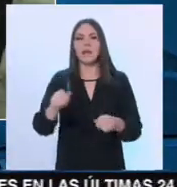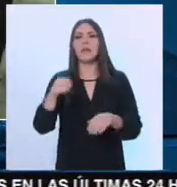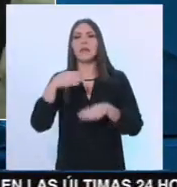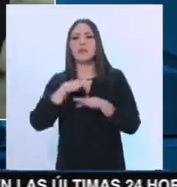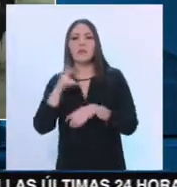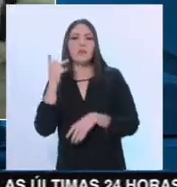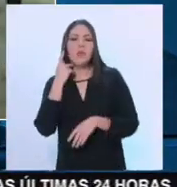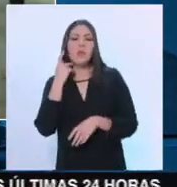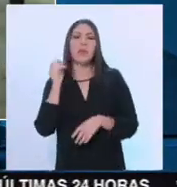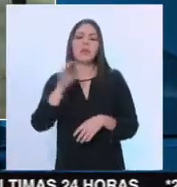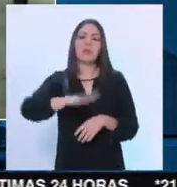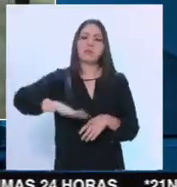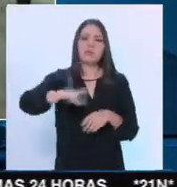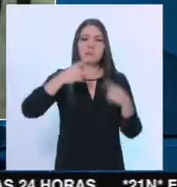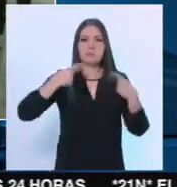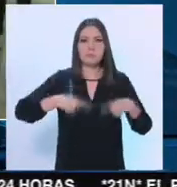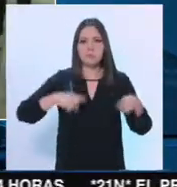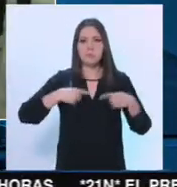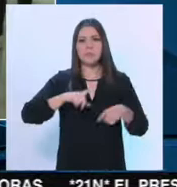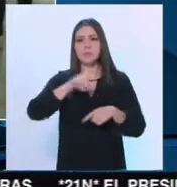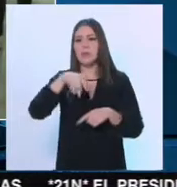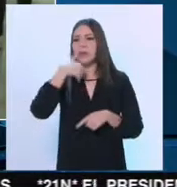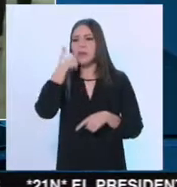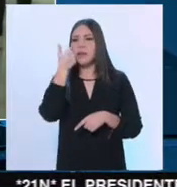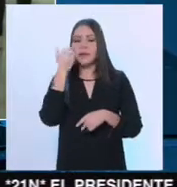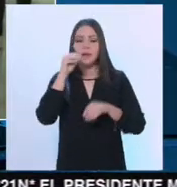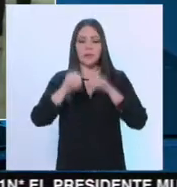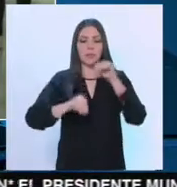político. Intentaron renovar